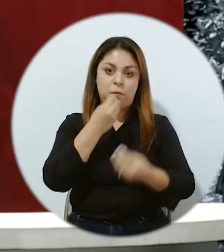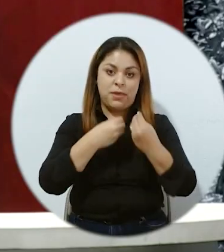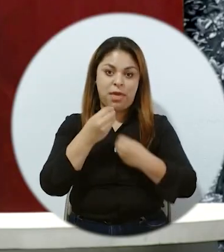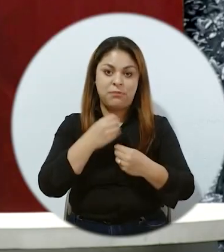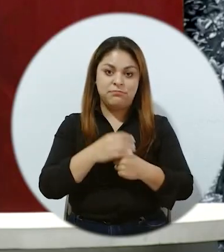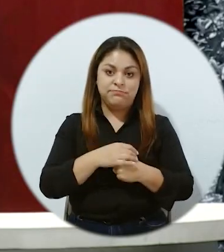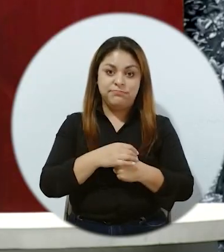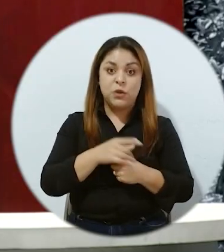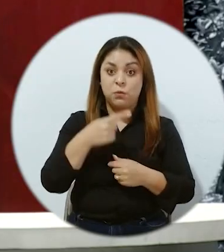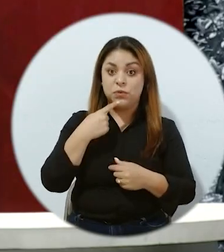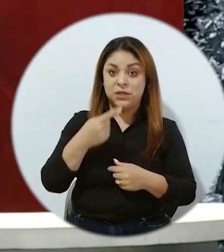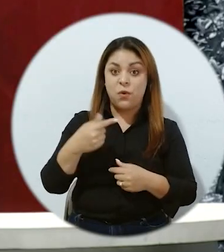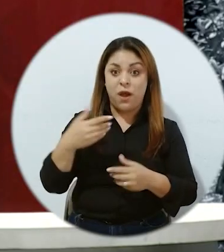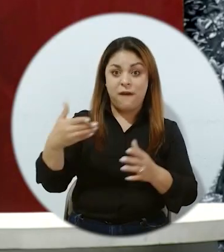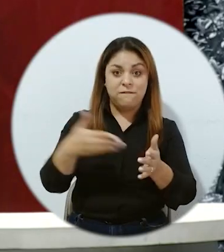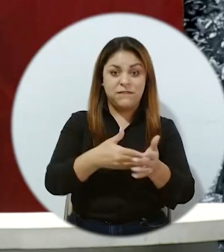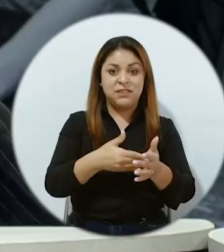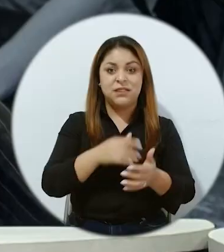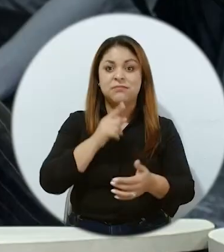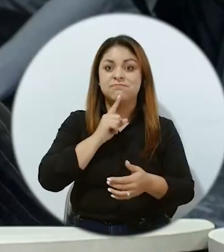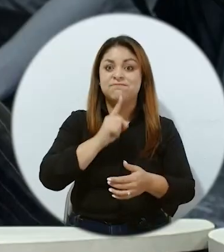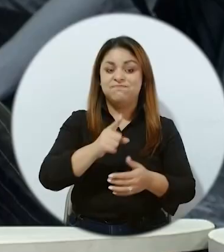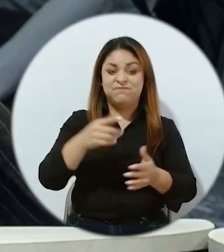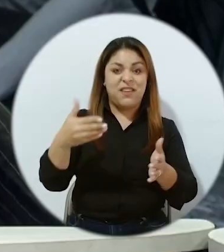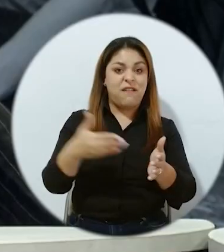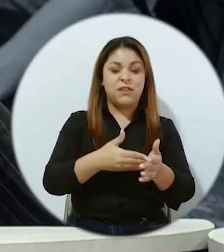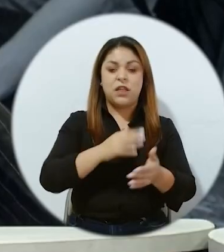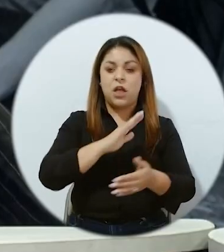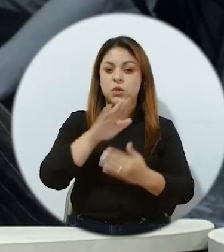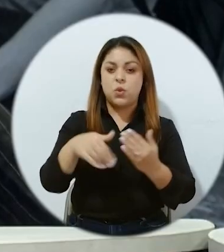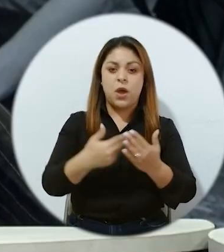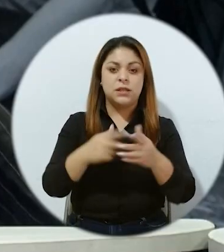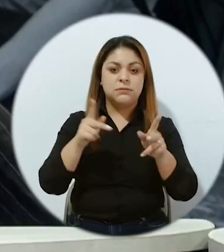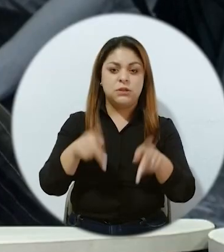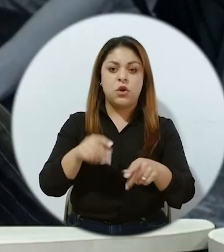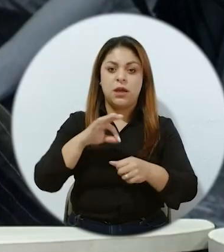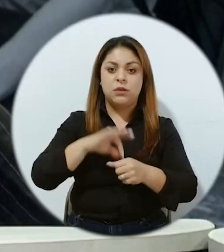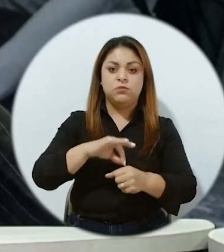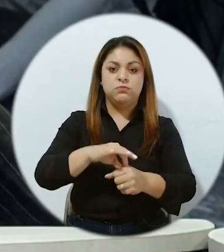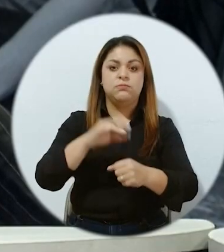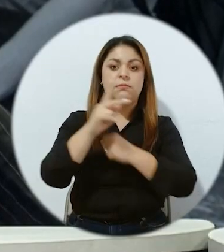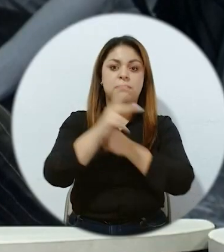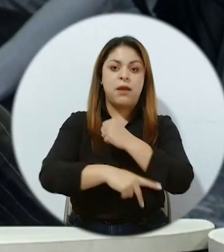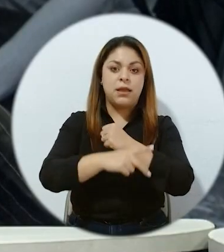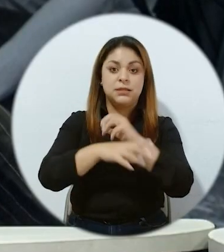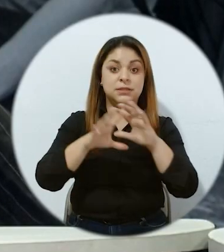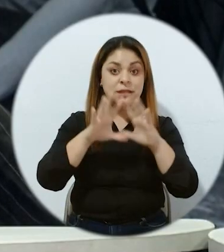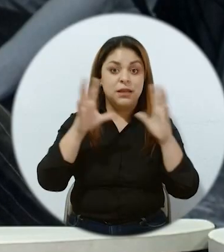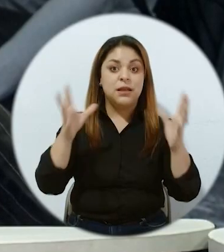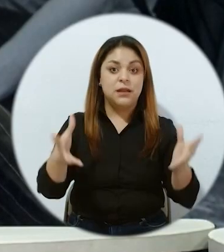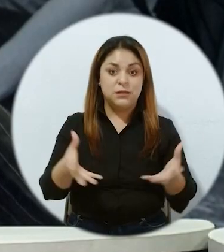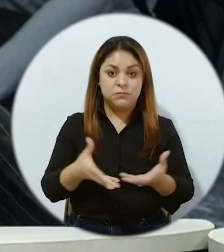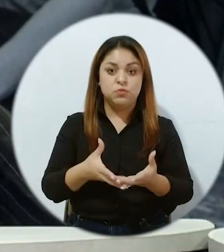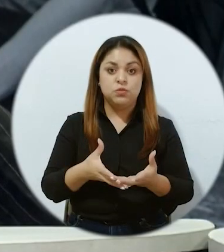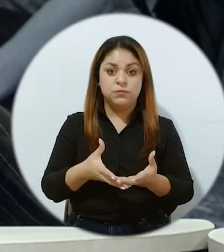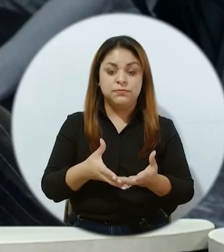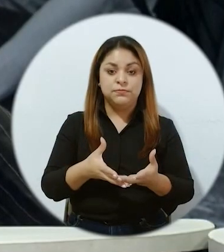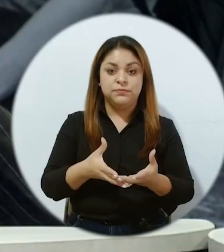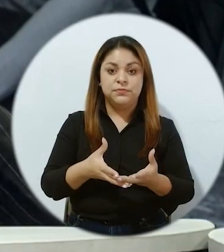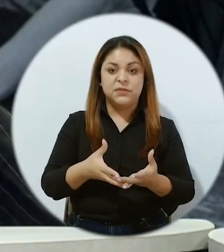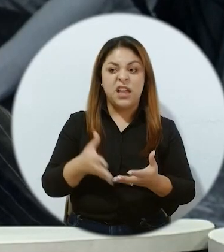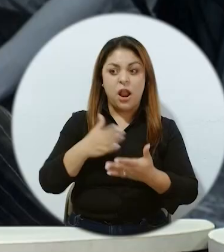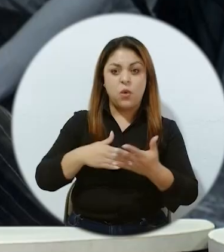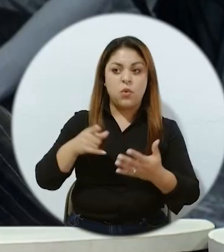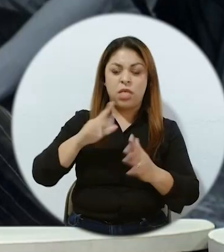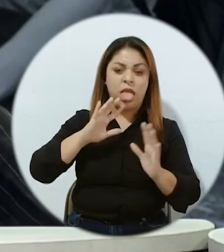Y que, como usted dijo, está afectando directamente a todas, ¿verdad?, las personas agricultoras del país y del mundo, dejando